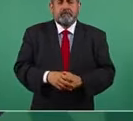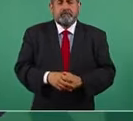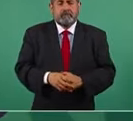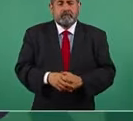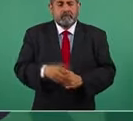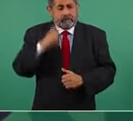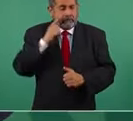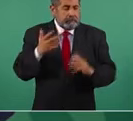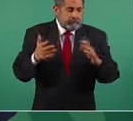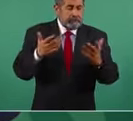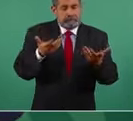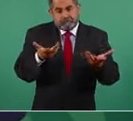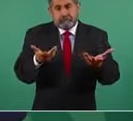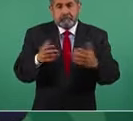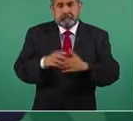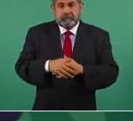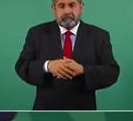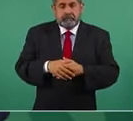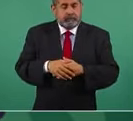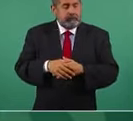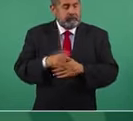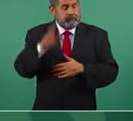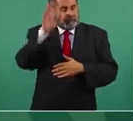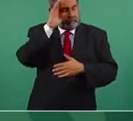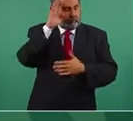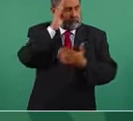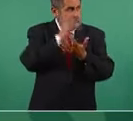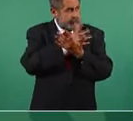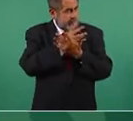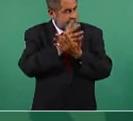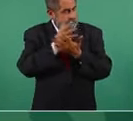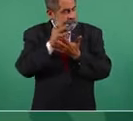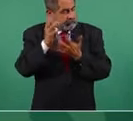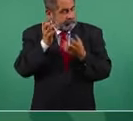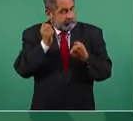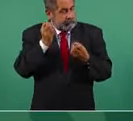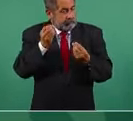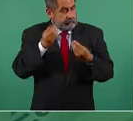para que vean las extravagancias.